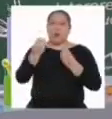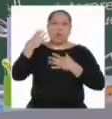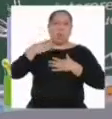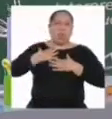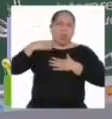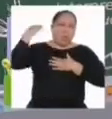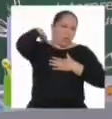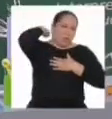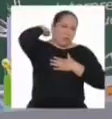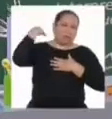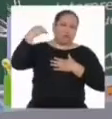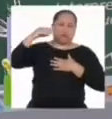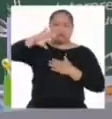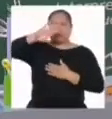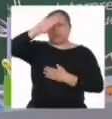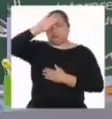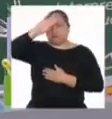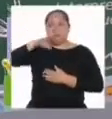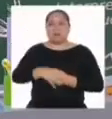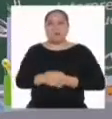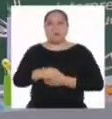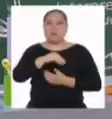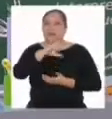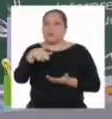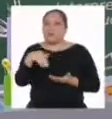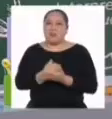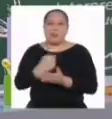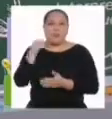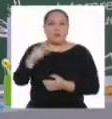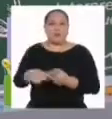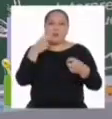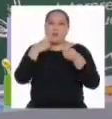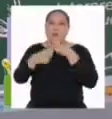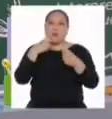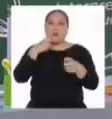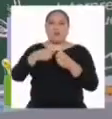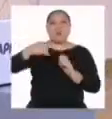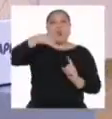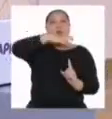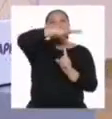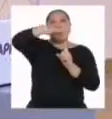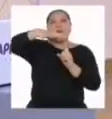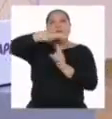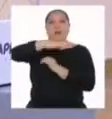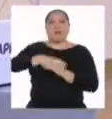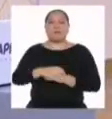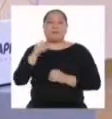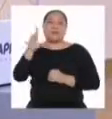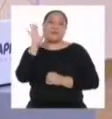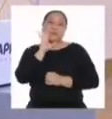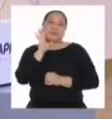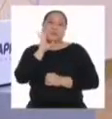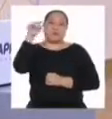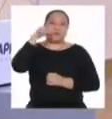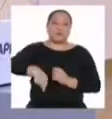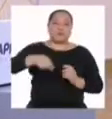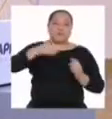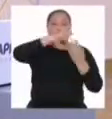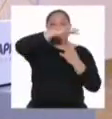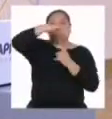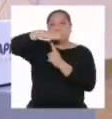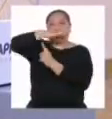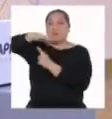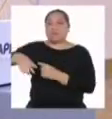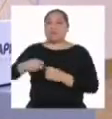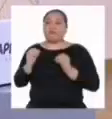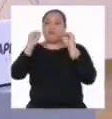se enferman, ¿verdad? Todo por este problema ambiental global. La contaminación del ambiente produce